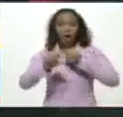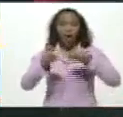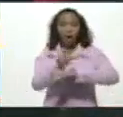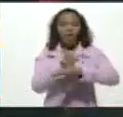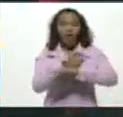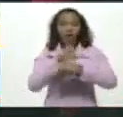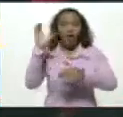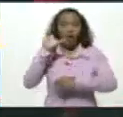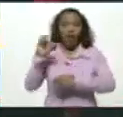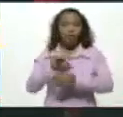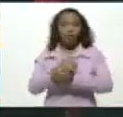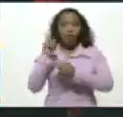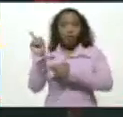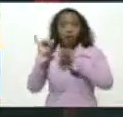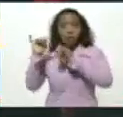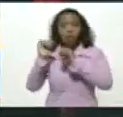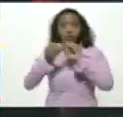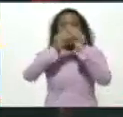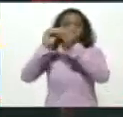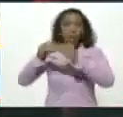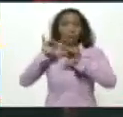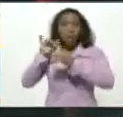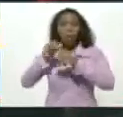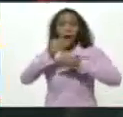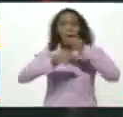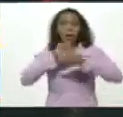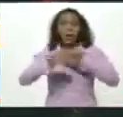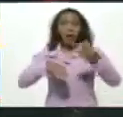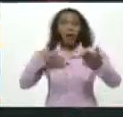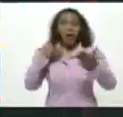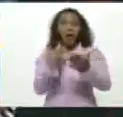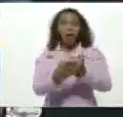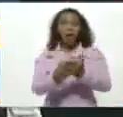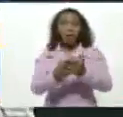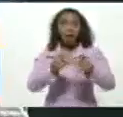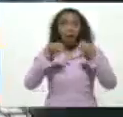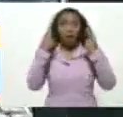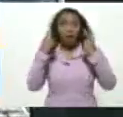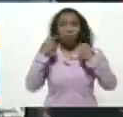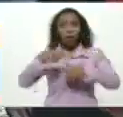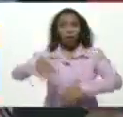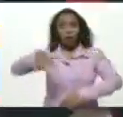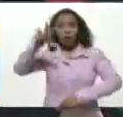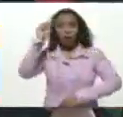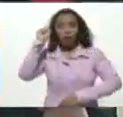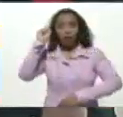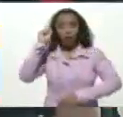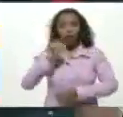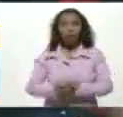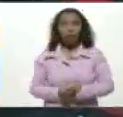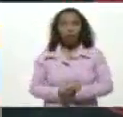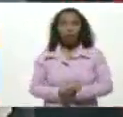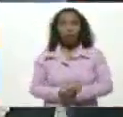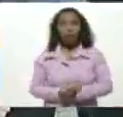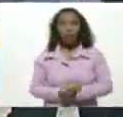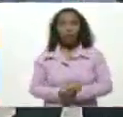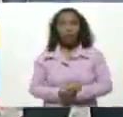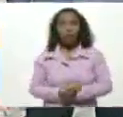allí y usted mismo lo echa y me garantiza hasta la parte de La Guaira. Entendido. Señor también